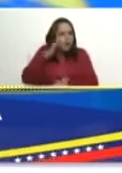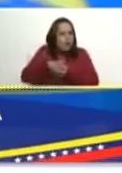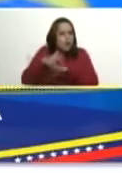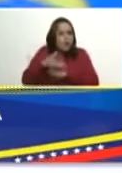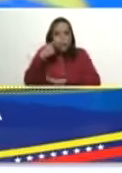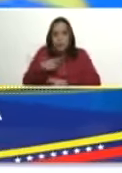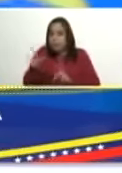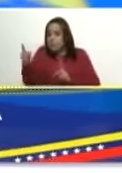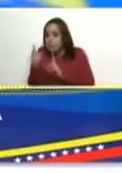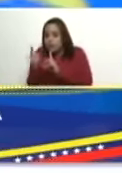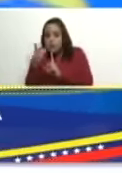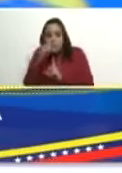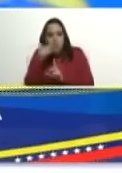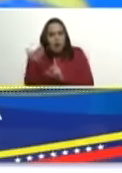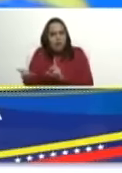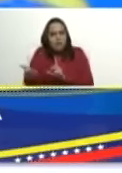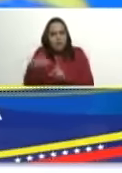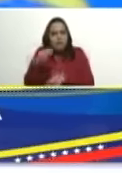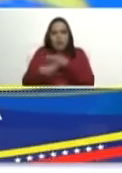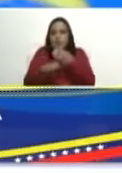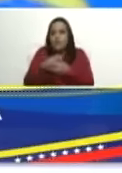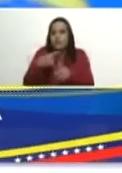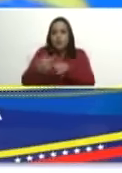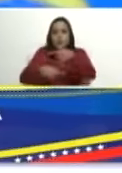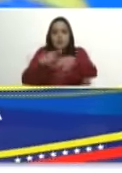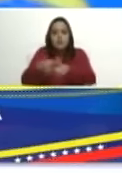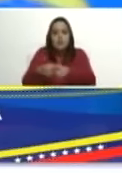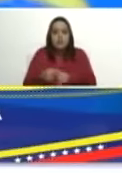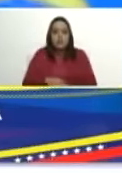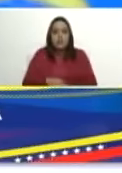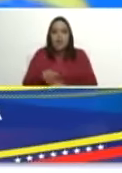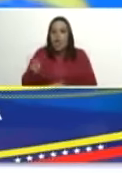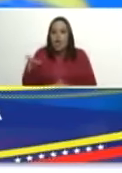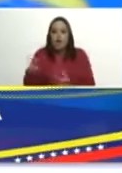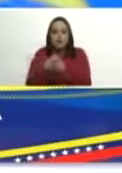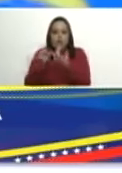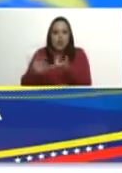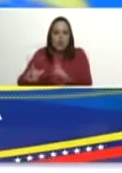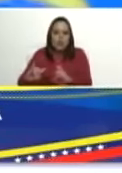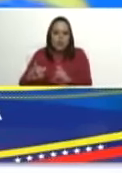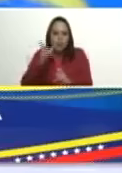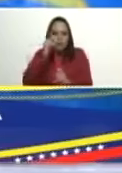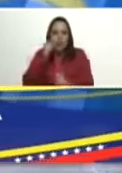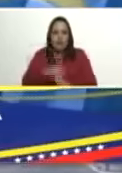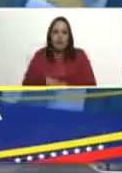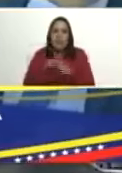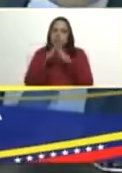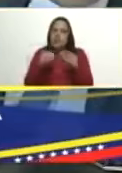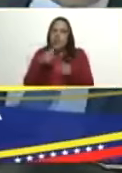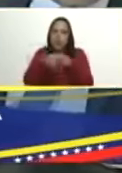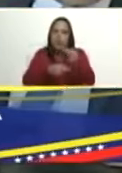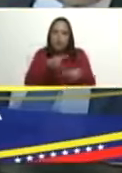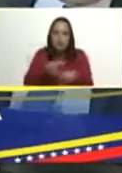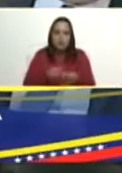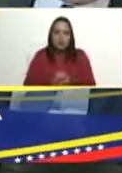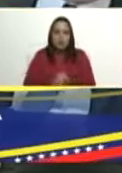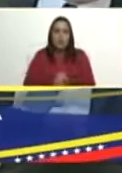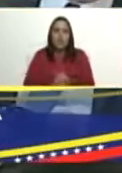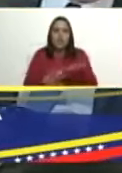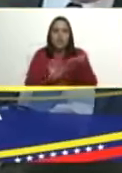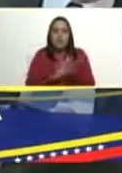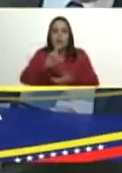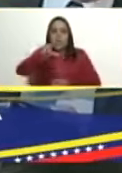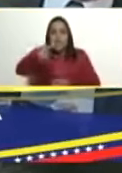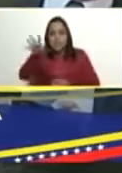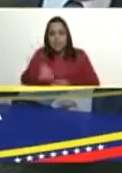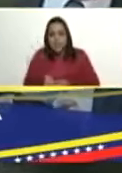allí y nos hizo un enorme daño él y su hijo, hay que decirlo, en todo lo que tiene que ver con el